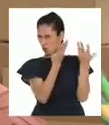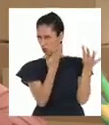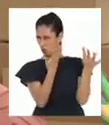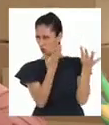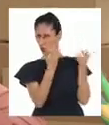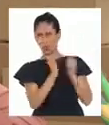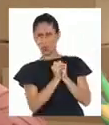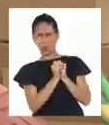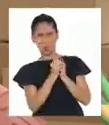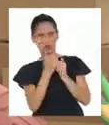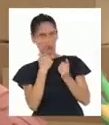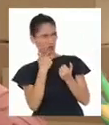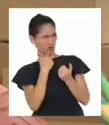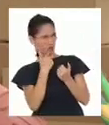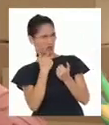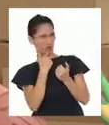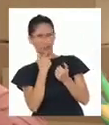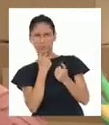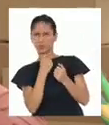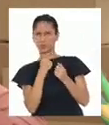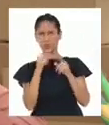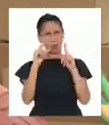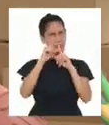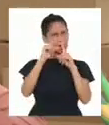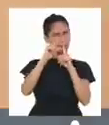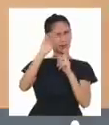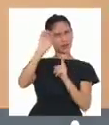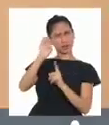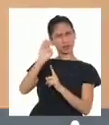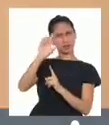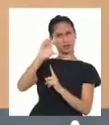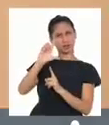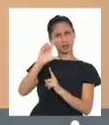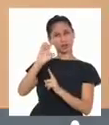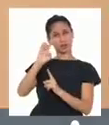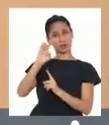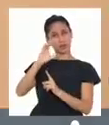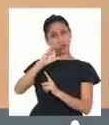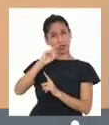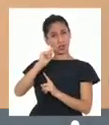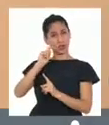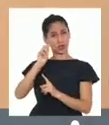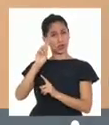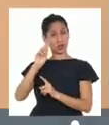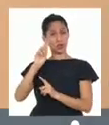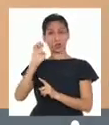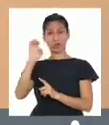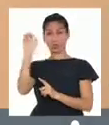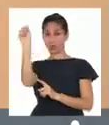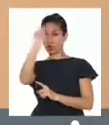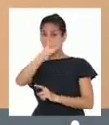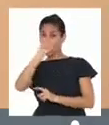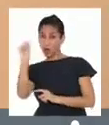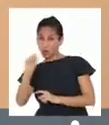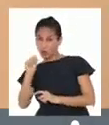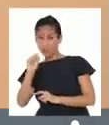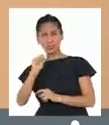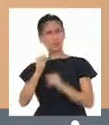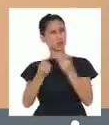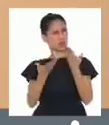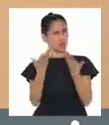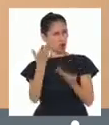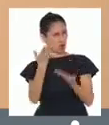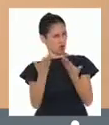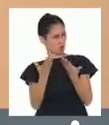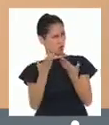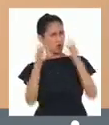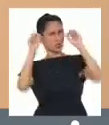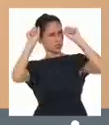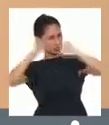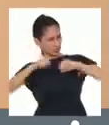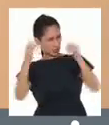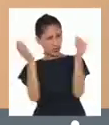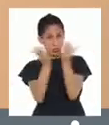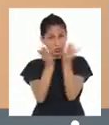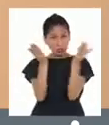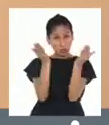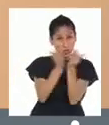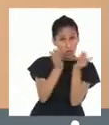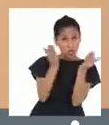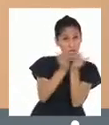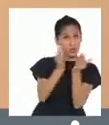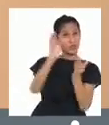de electores de parroquias? Así es, los colegios electorales de las parroquias